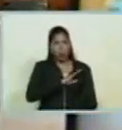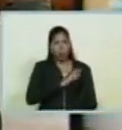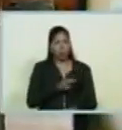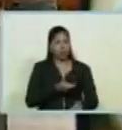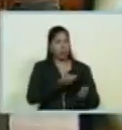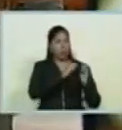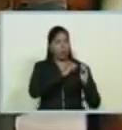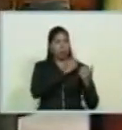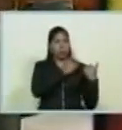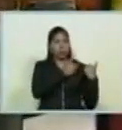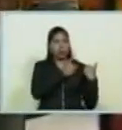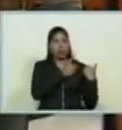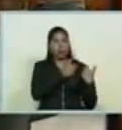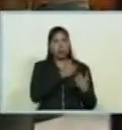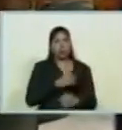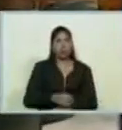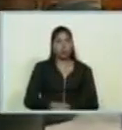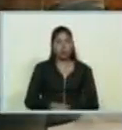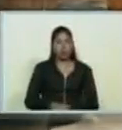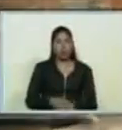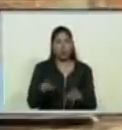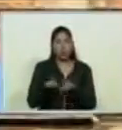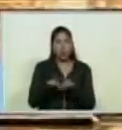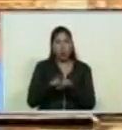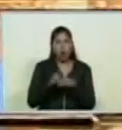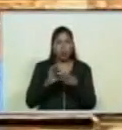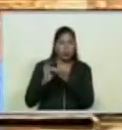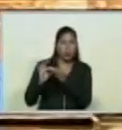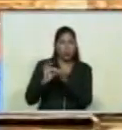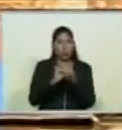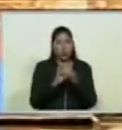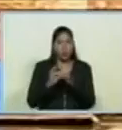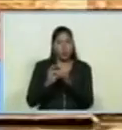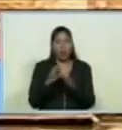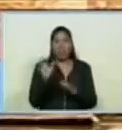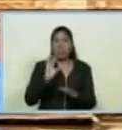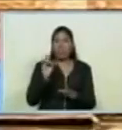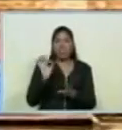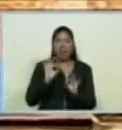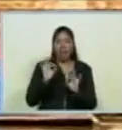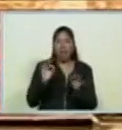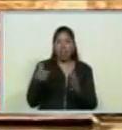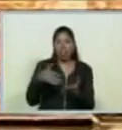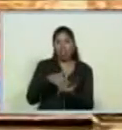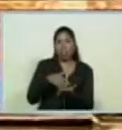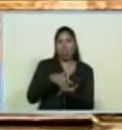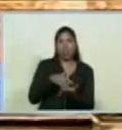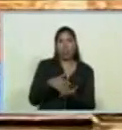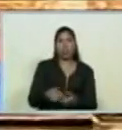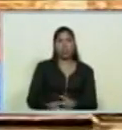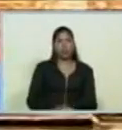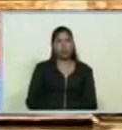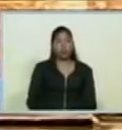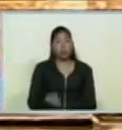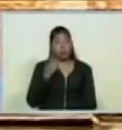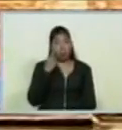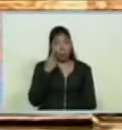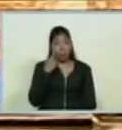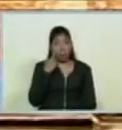un poder inexpugnable, indestructible. No dependamos de nada, no dependamos de nadie. Miren estos datos.